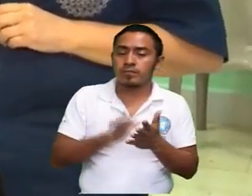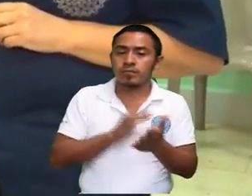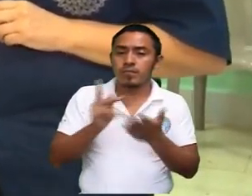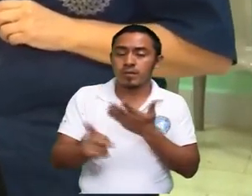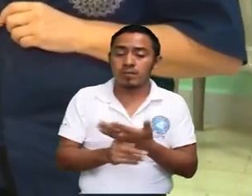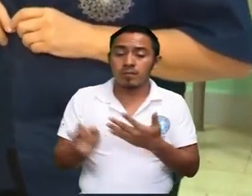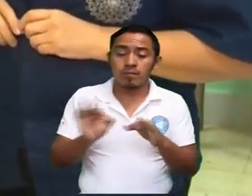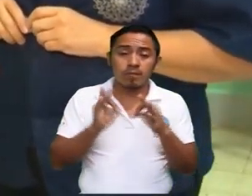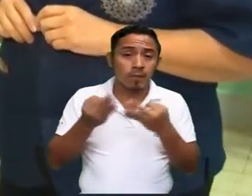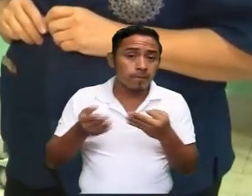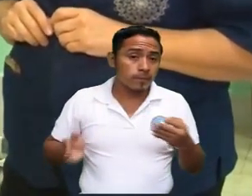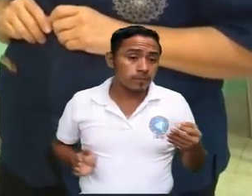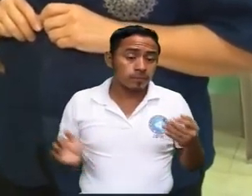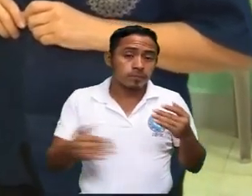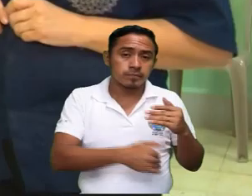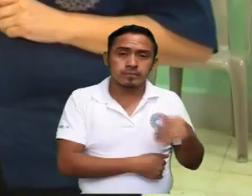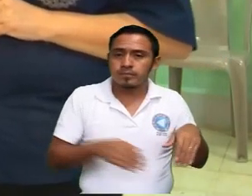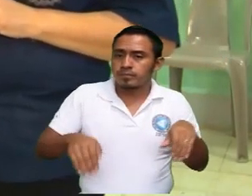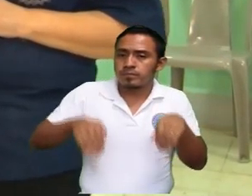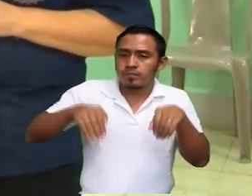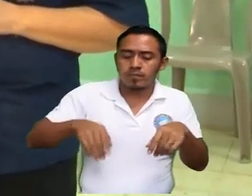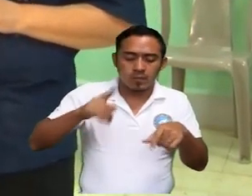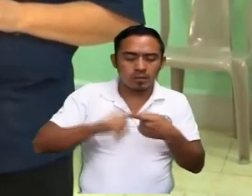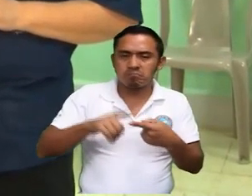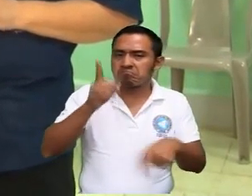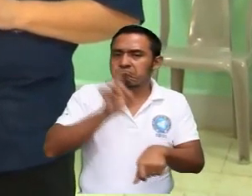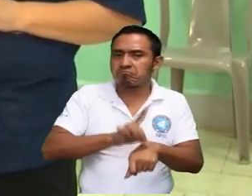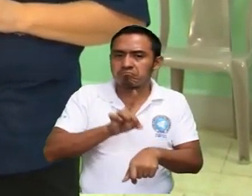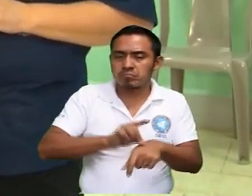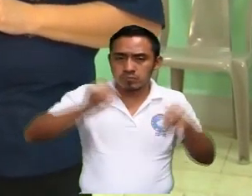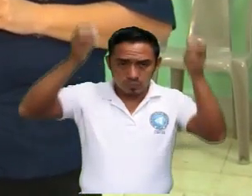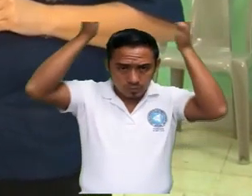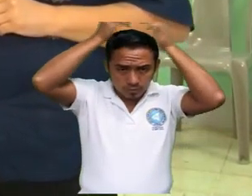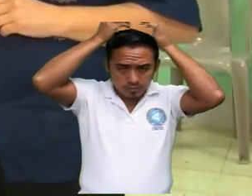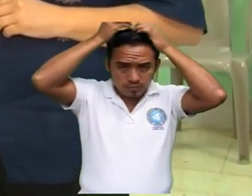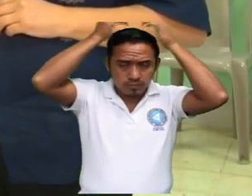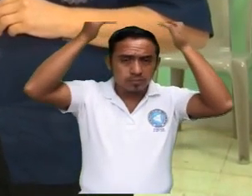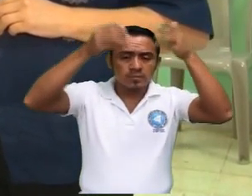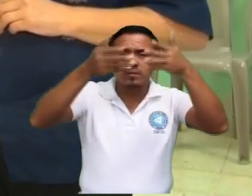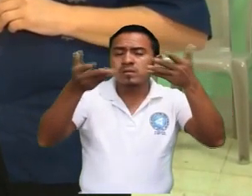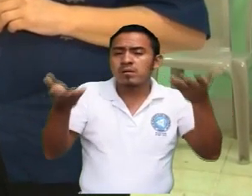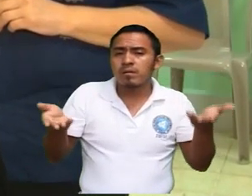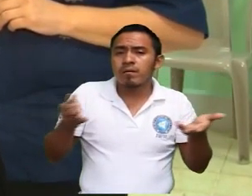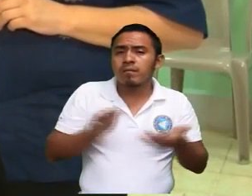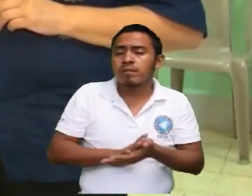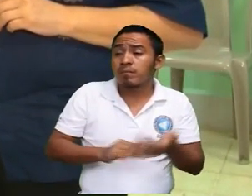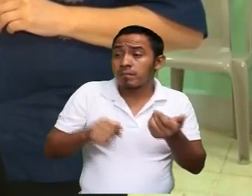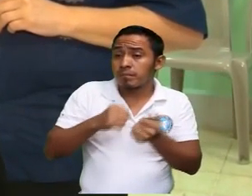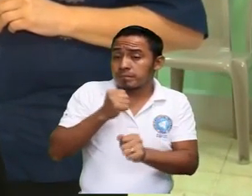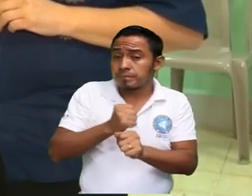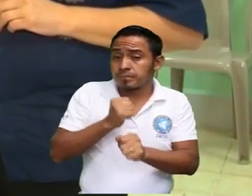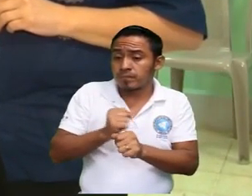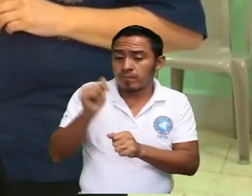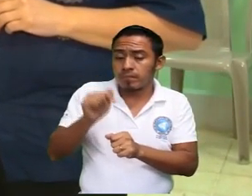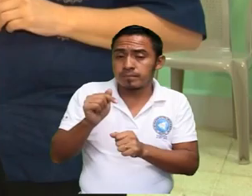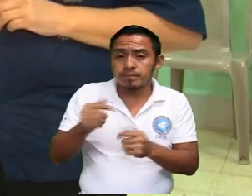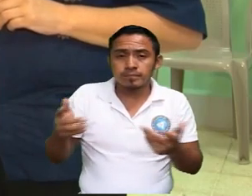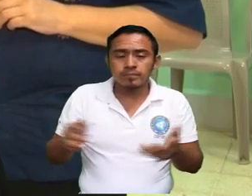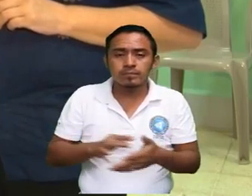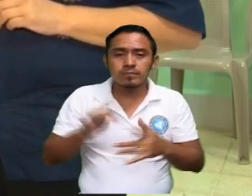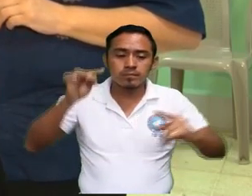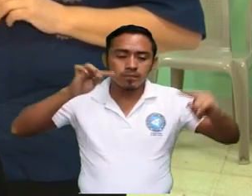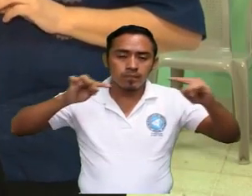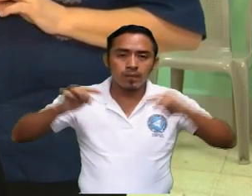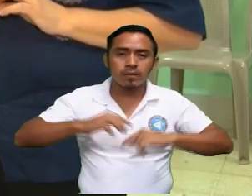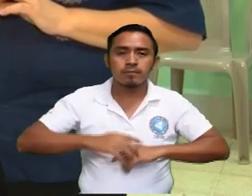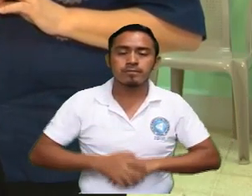Familia Canguro? Hablemos de doctores, de enfermeras, ¿cuánto es el personal que colabora? ¿Es parte de esta estrategia?